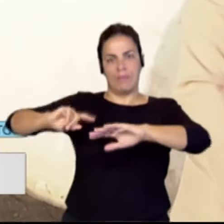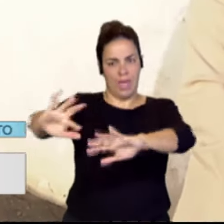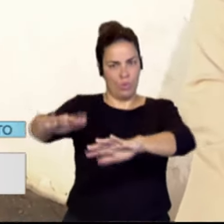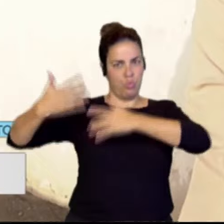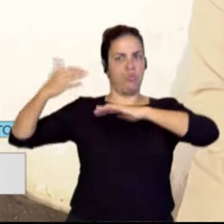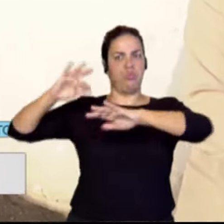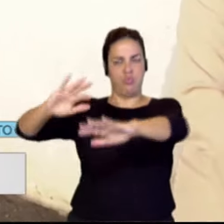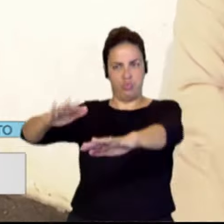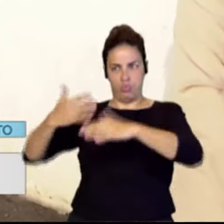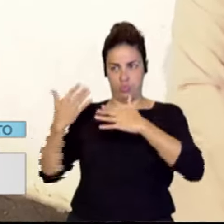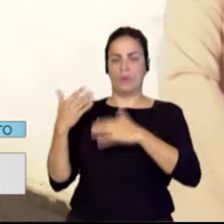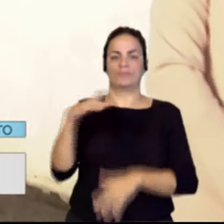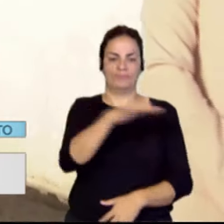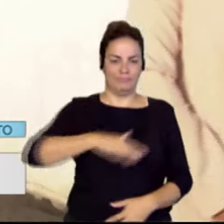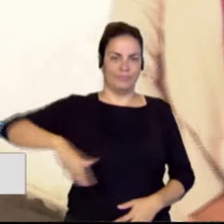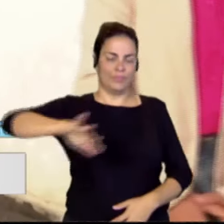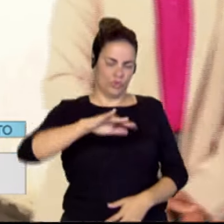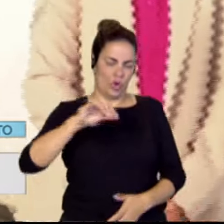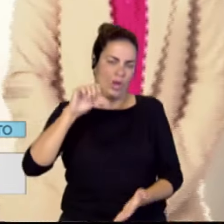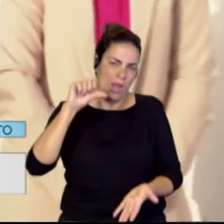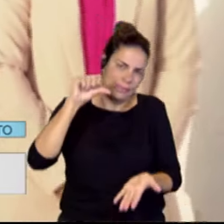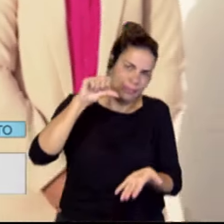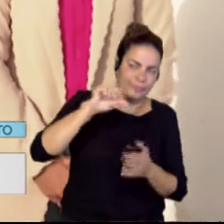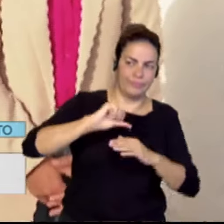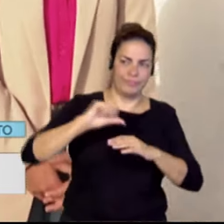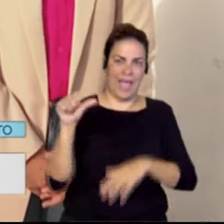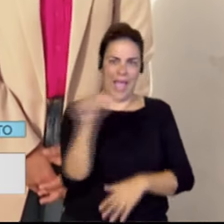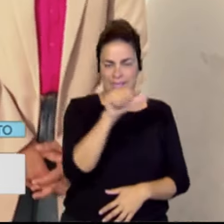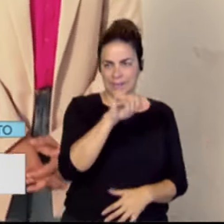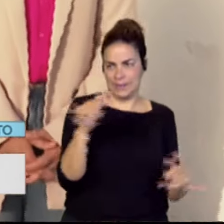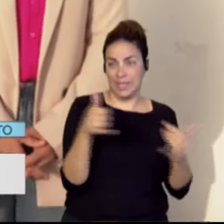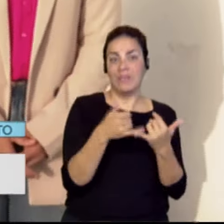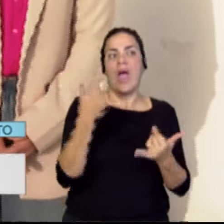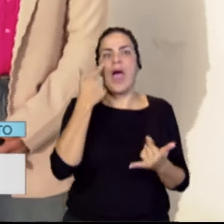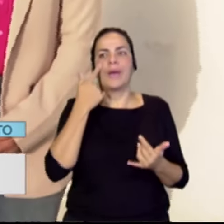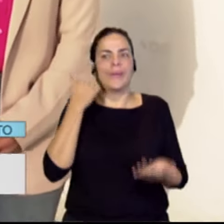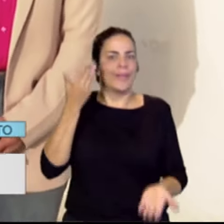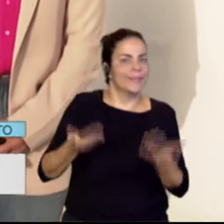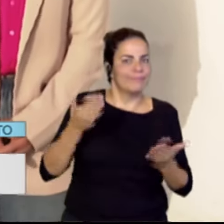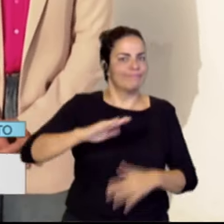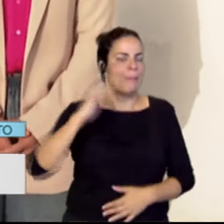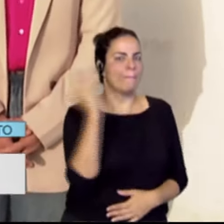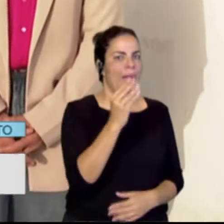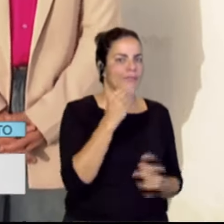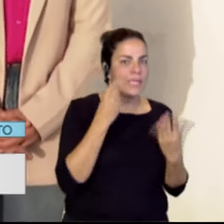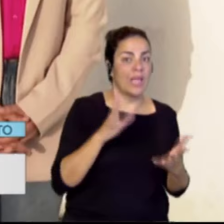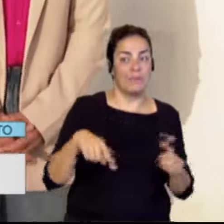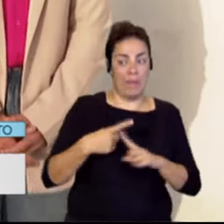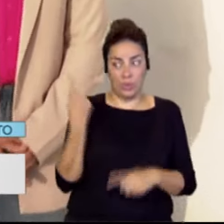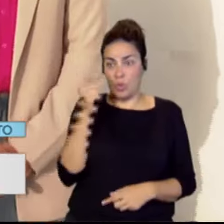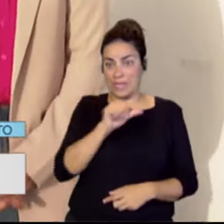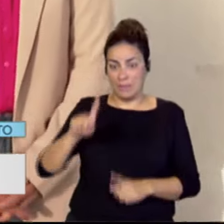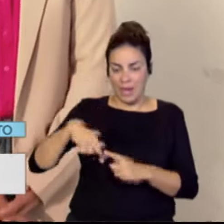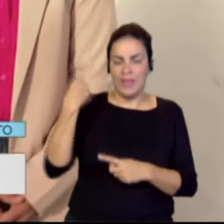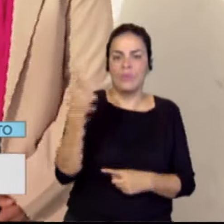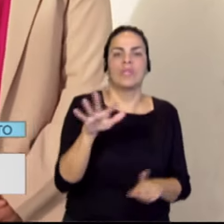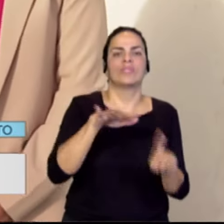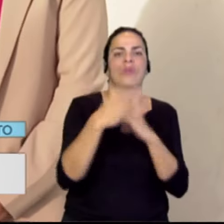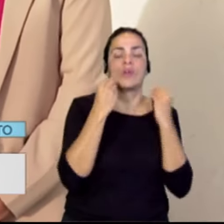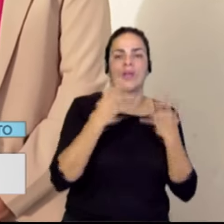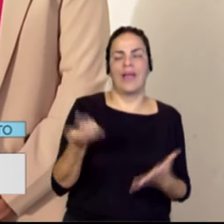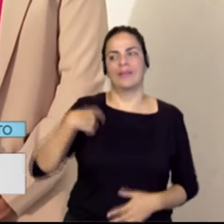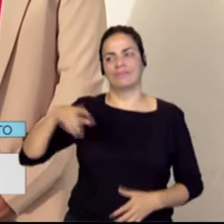maretas este núcleo de la costa este de tenerife para hacer un balance de daños y para conocer Cómo está la situación una semana después ya nos acompaña la alcaldesa de